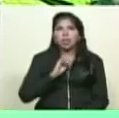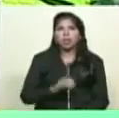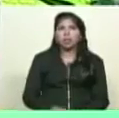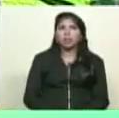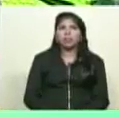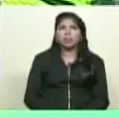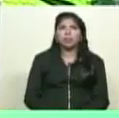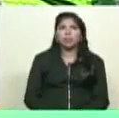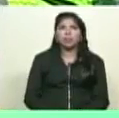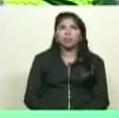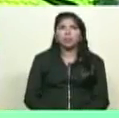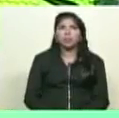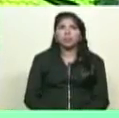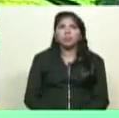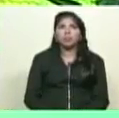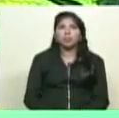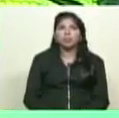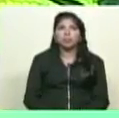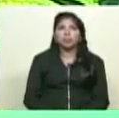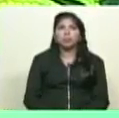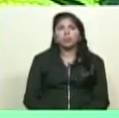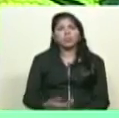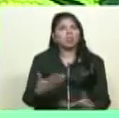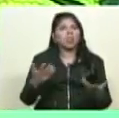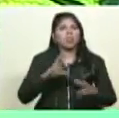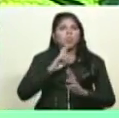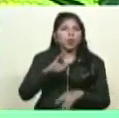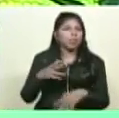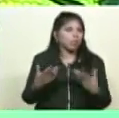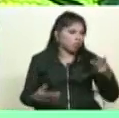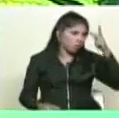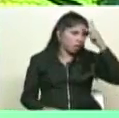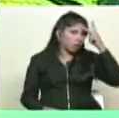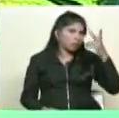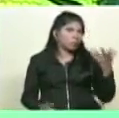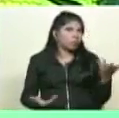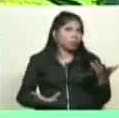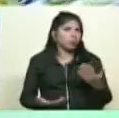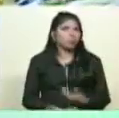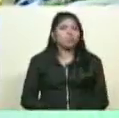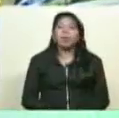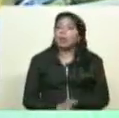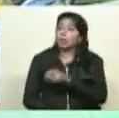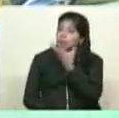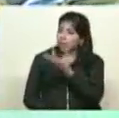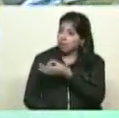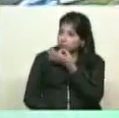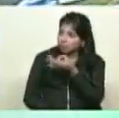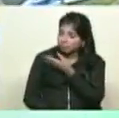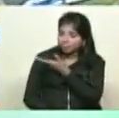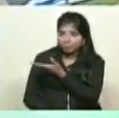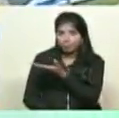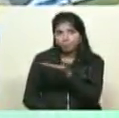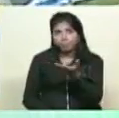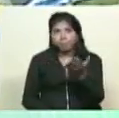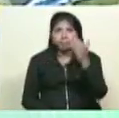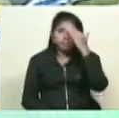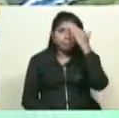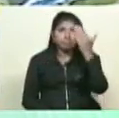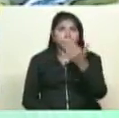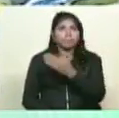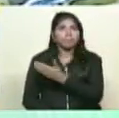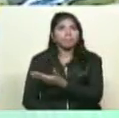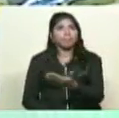de Mérida como parte de la respuesta que debemos dar a la materia prima? Por favor. Buenas tardes, presidente. Saludos a todos los